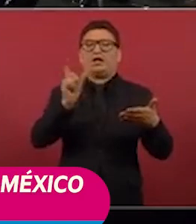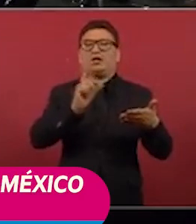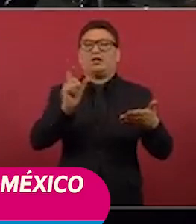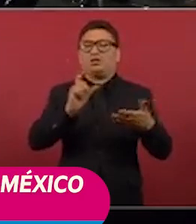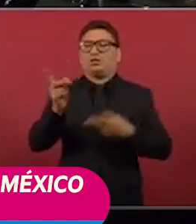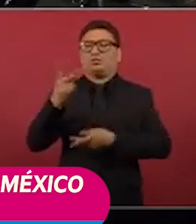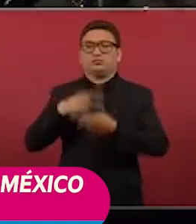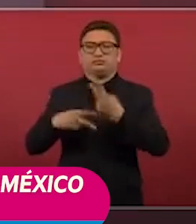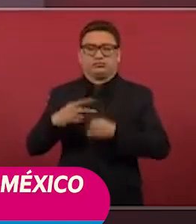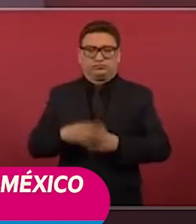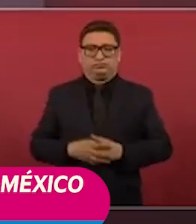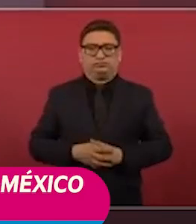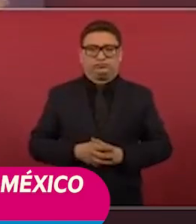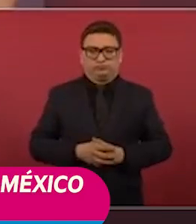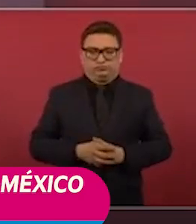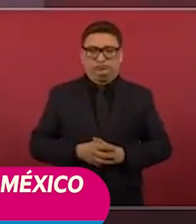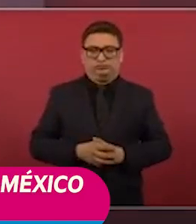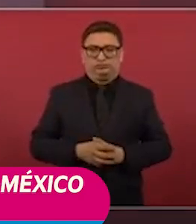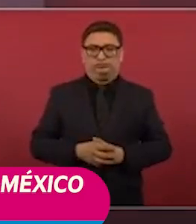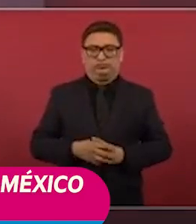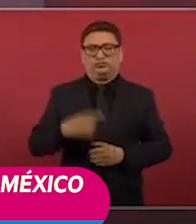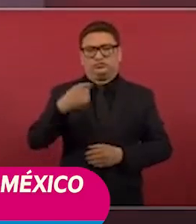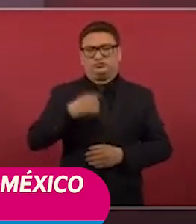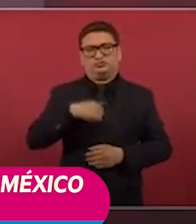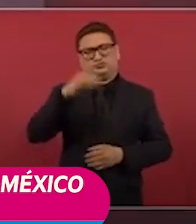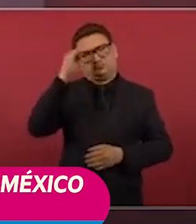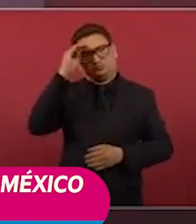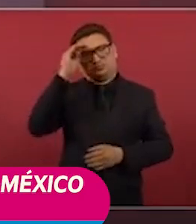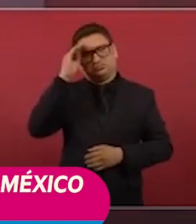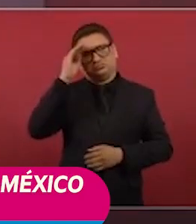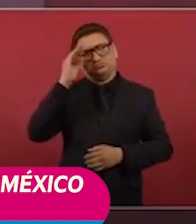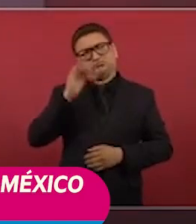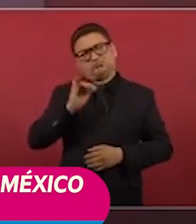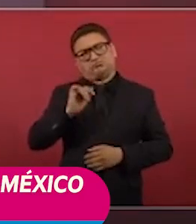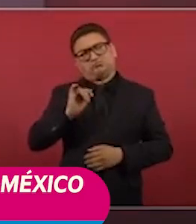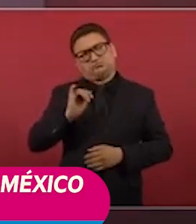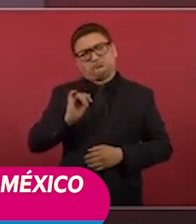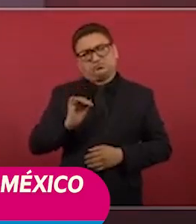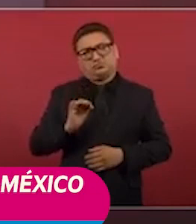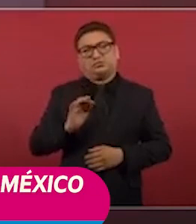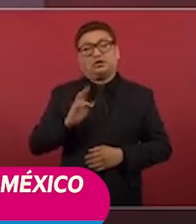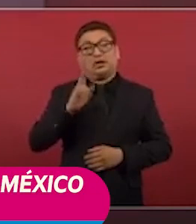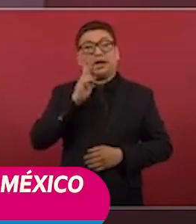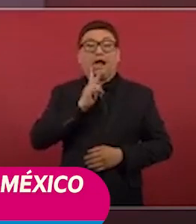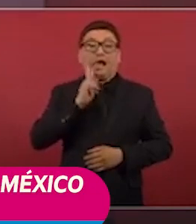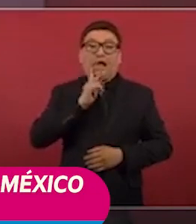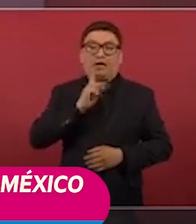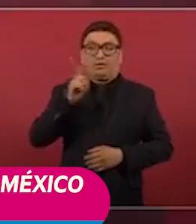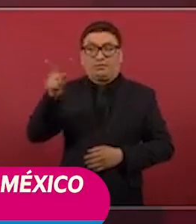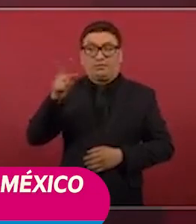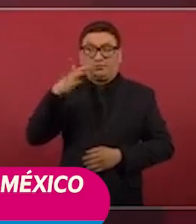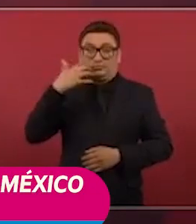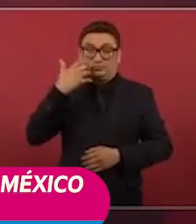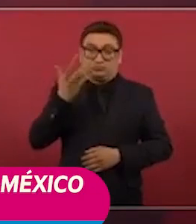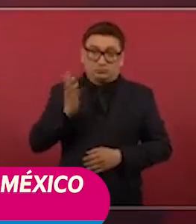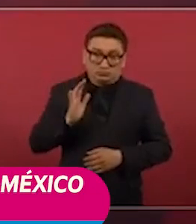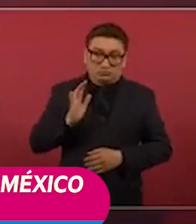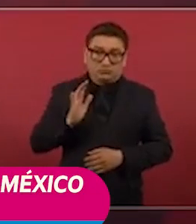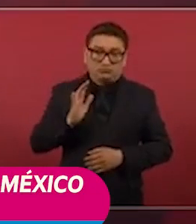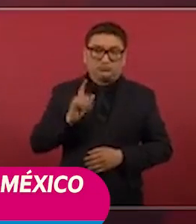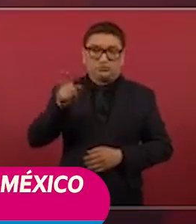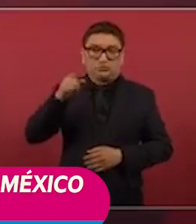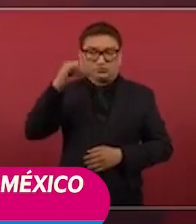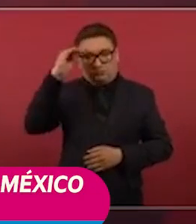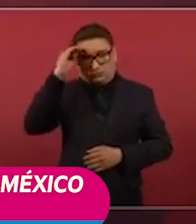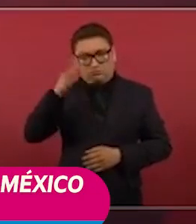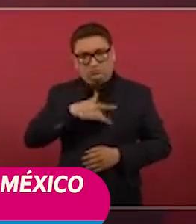viene, y si estoy pensando, si él lo considera y